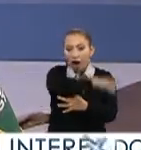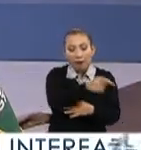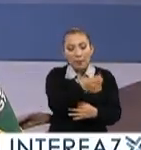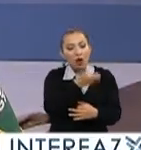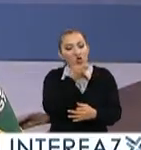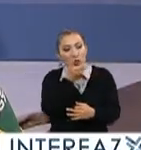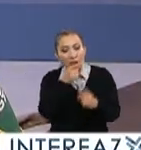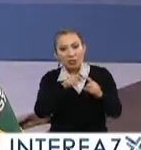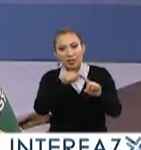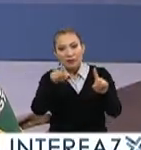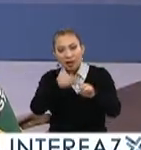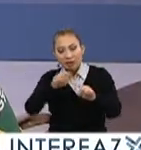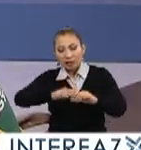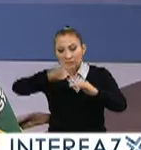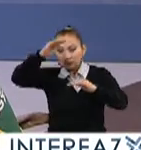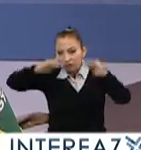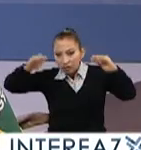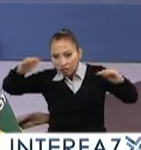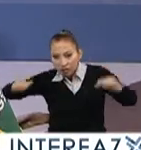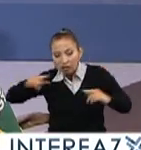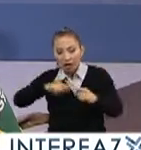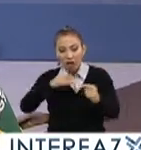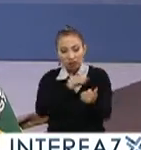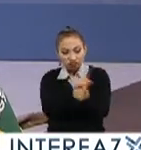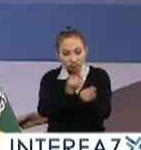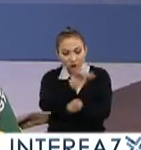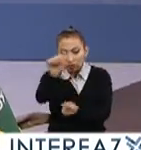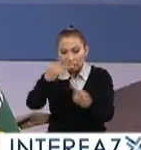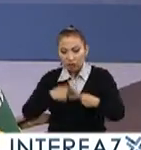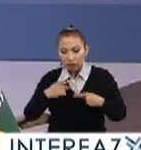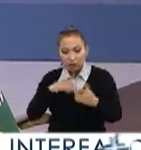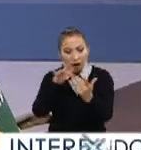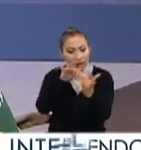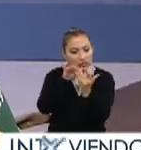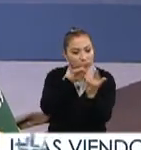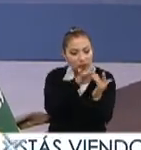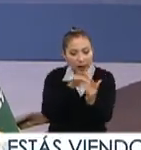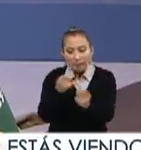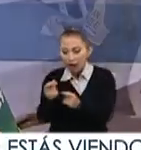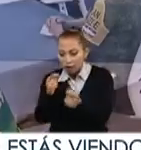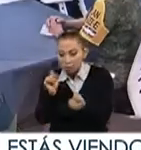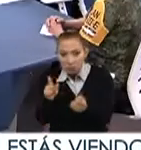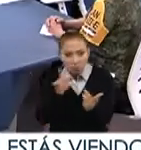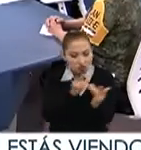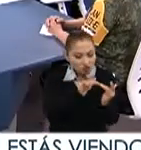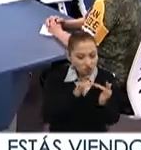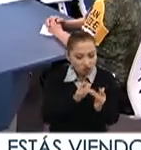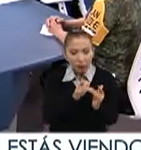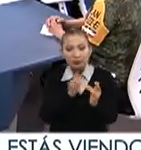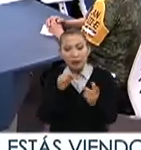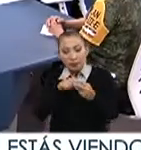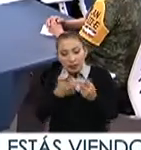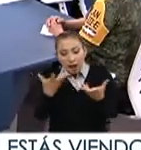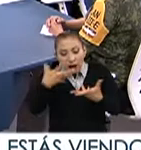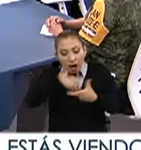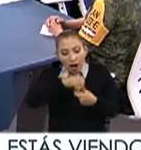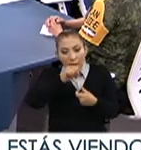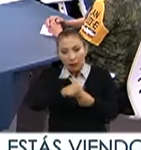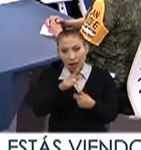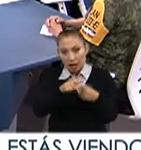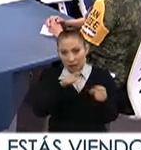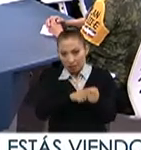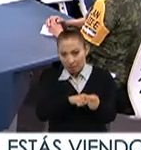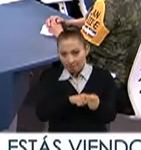perro se acostumbre a estar en diferentes alturas, que el perro socialice con las demás personas, que socialice entre perros, y empieza la integración del